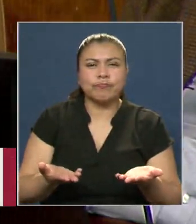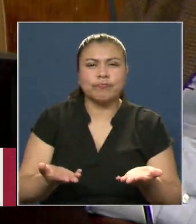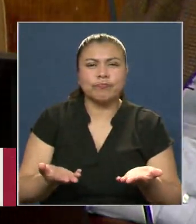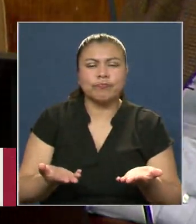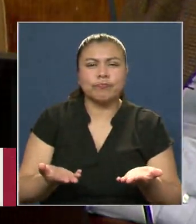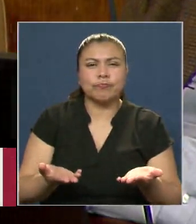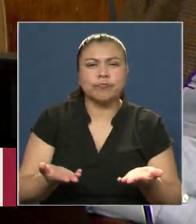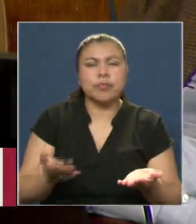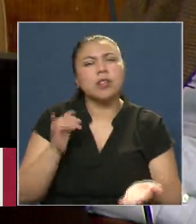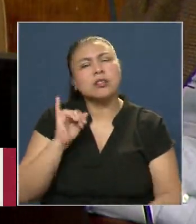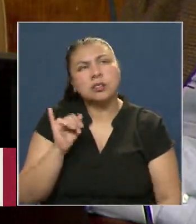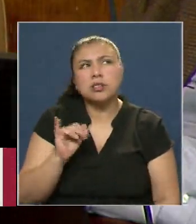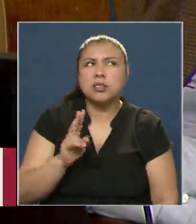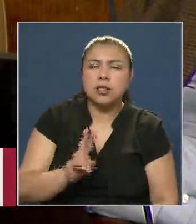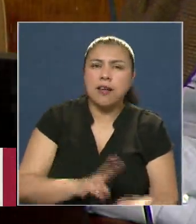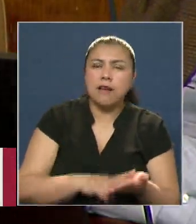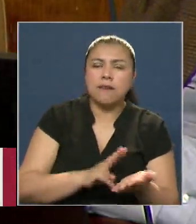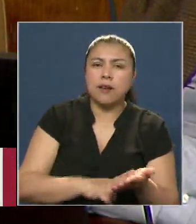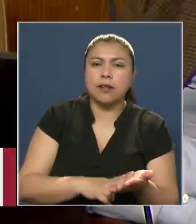si bien es cierto,